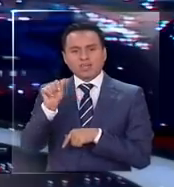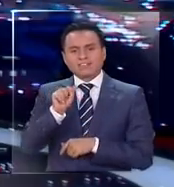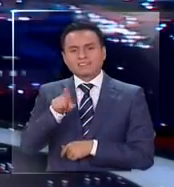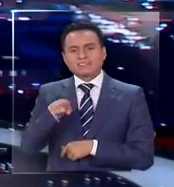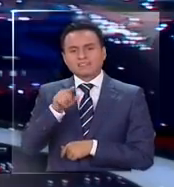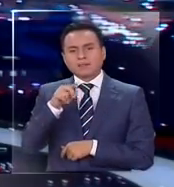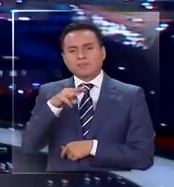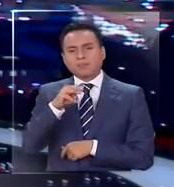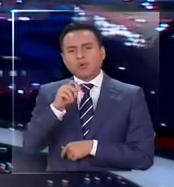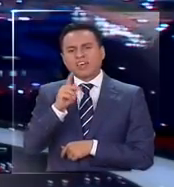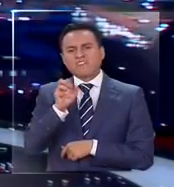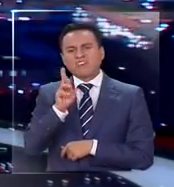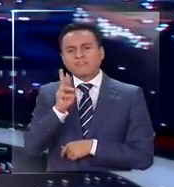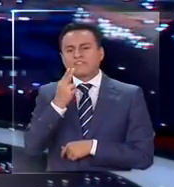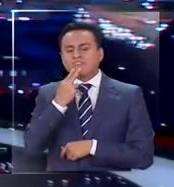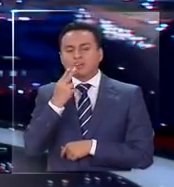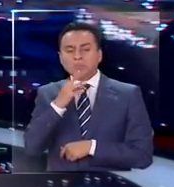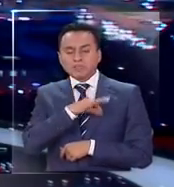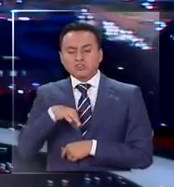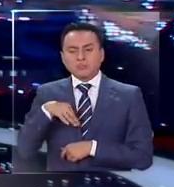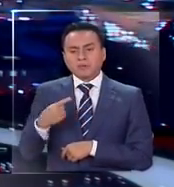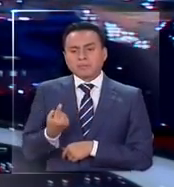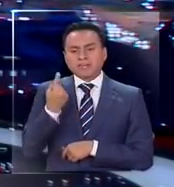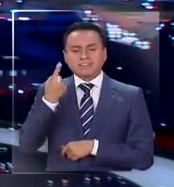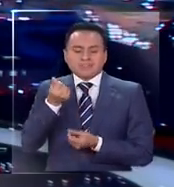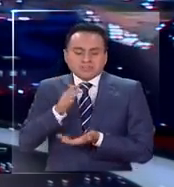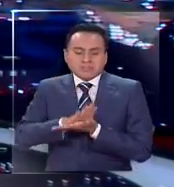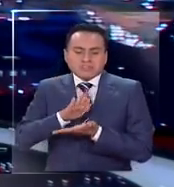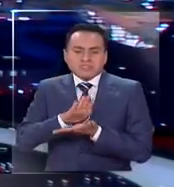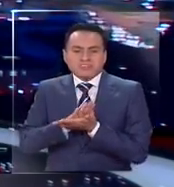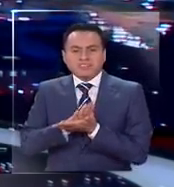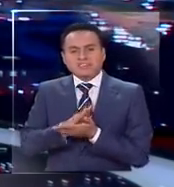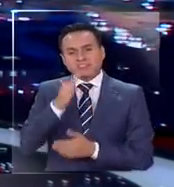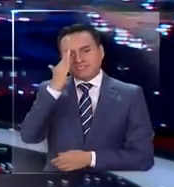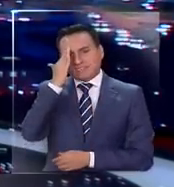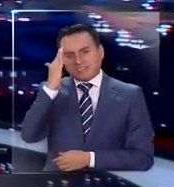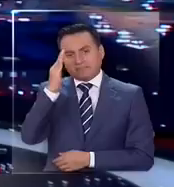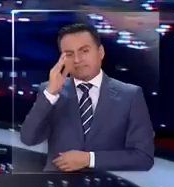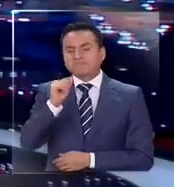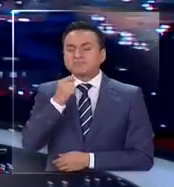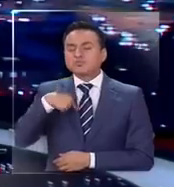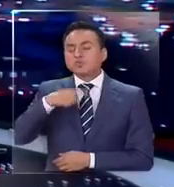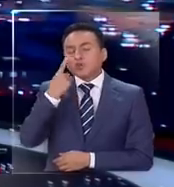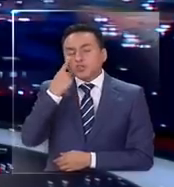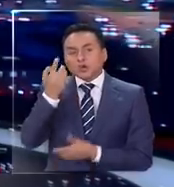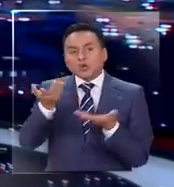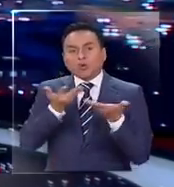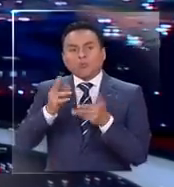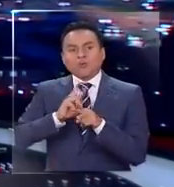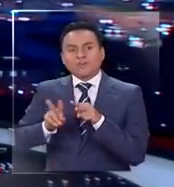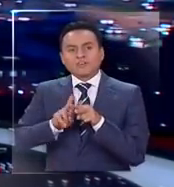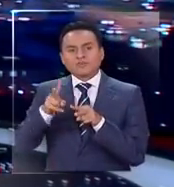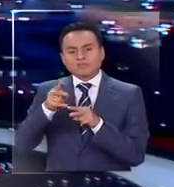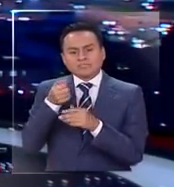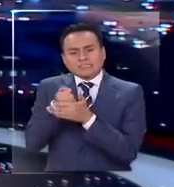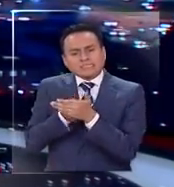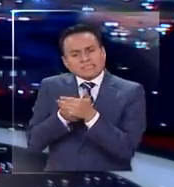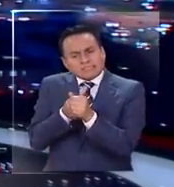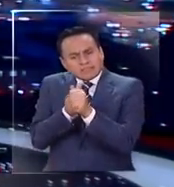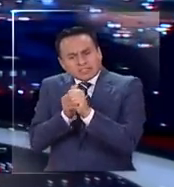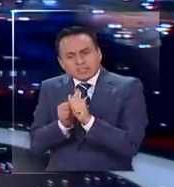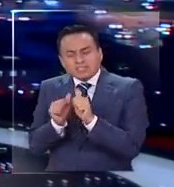Monkeberg vive como ministro su primera celebración de este día y quisimos conocer cómo enfrenta sus desafíos